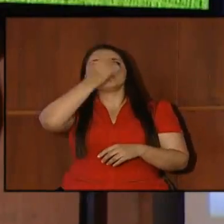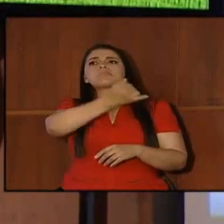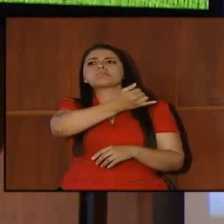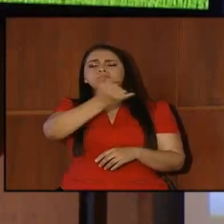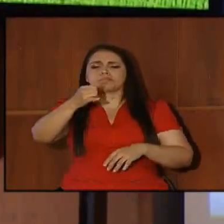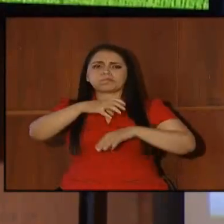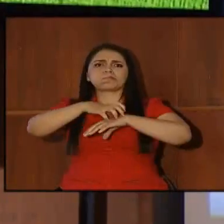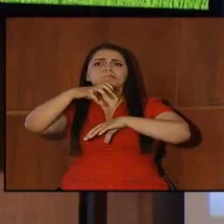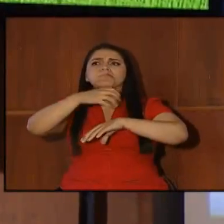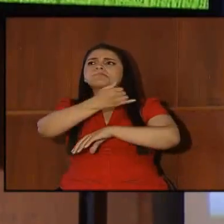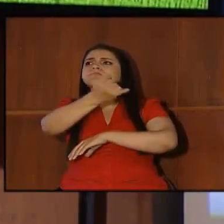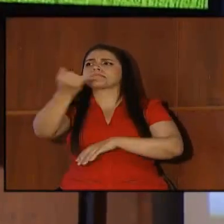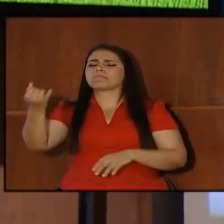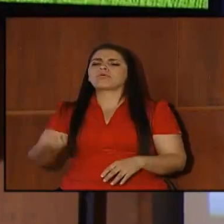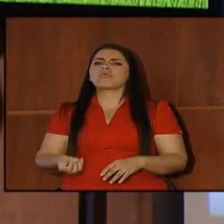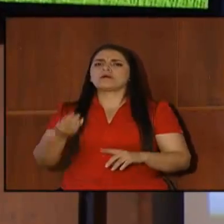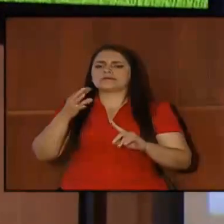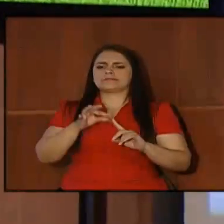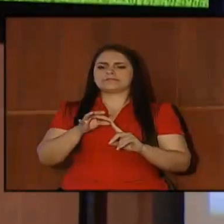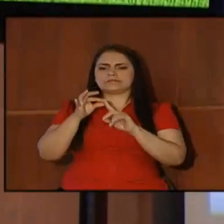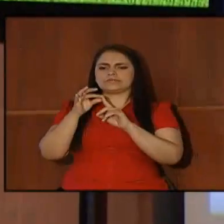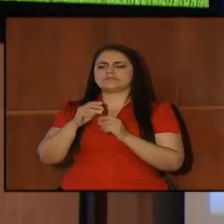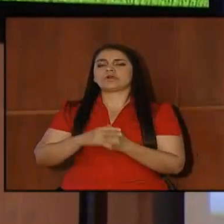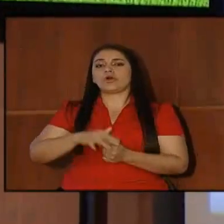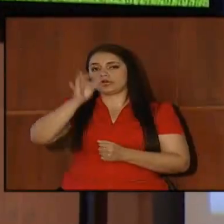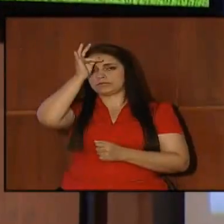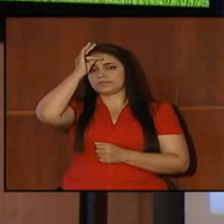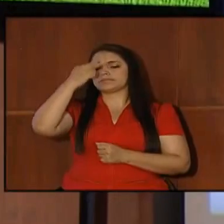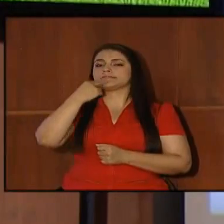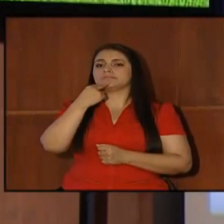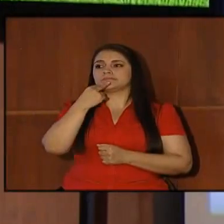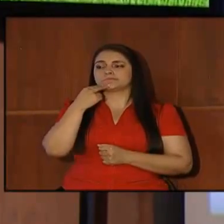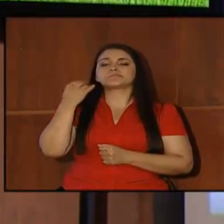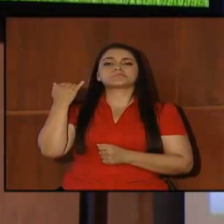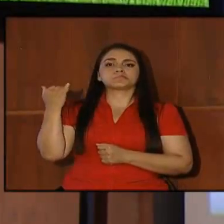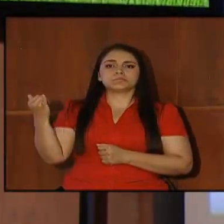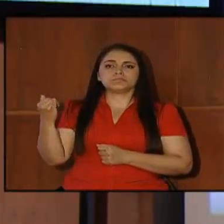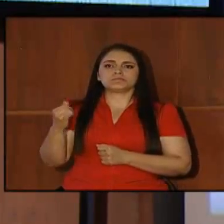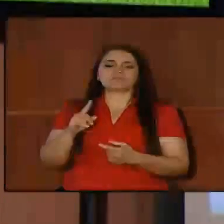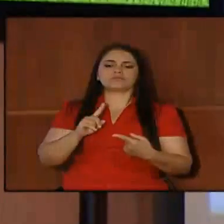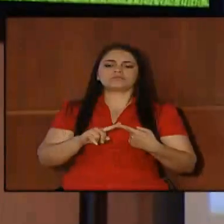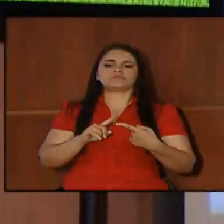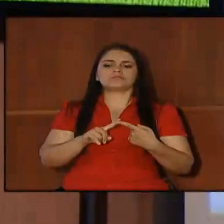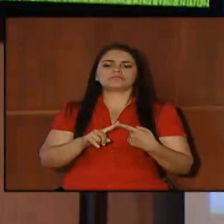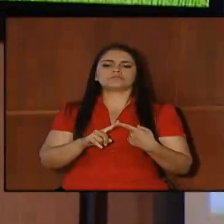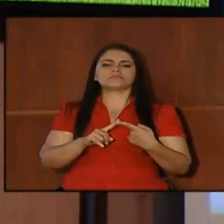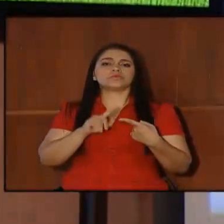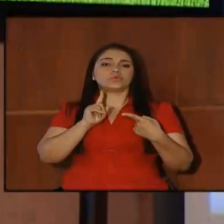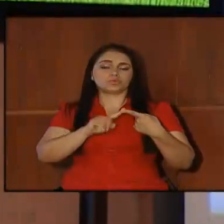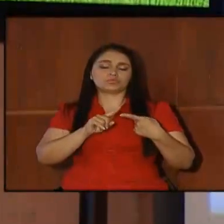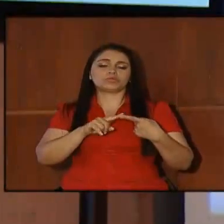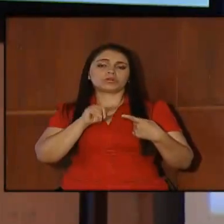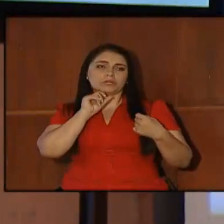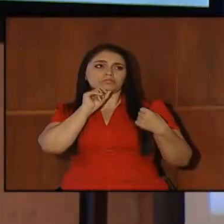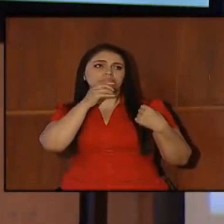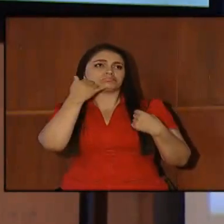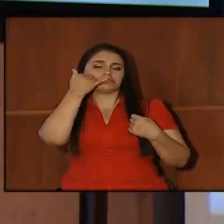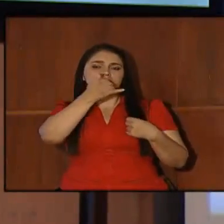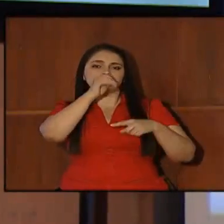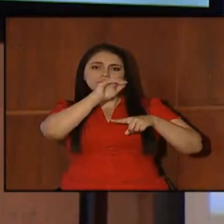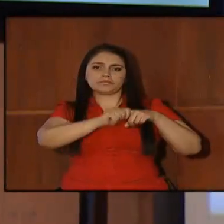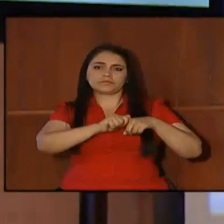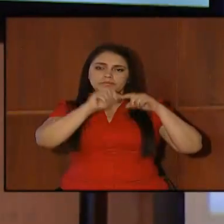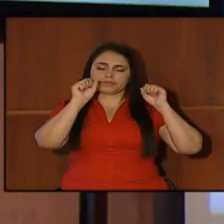heridas. En Medellín, en el Hospital Universitario San Vicente Fundación, está la consulta de clínica de heridas,